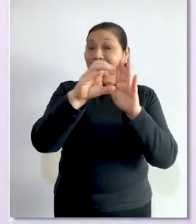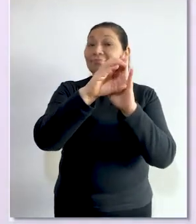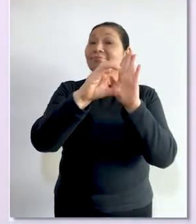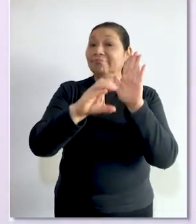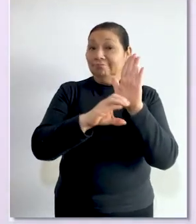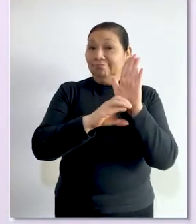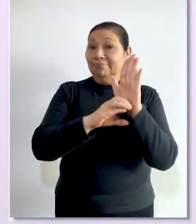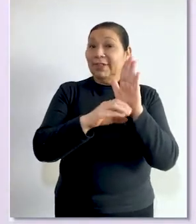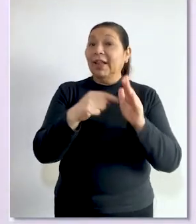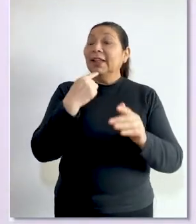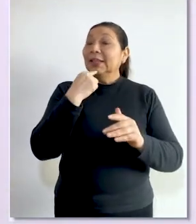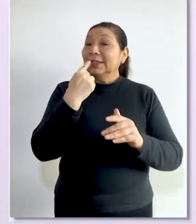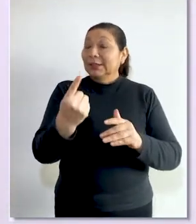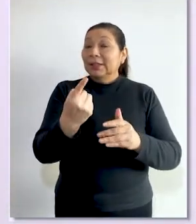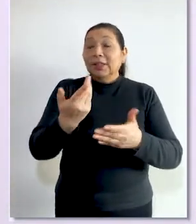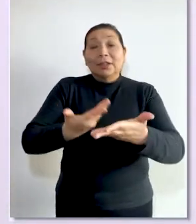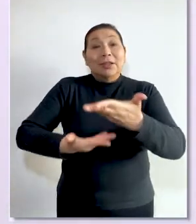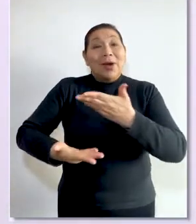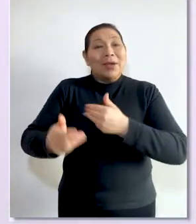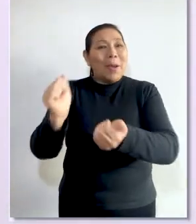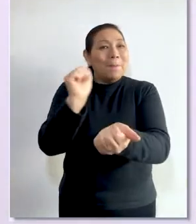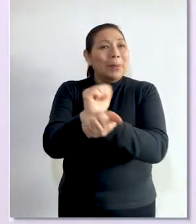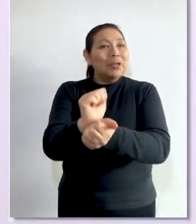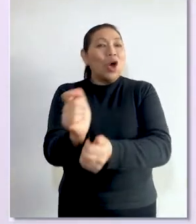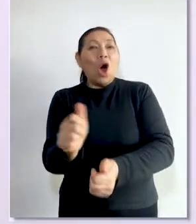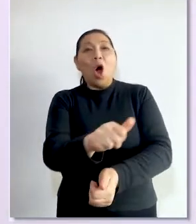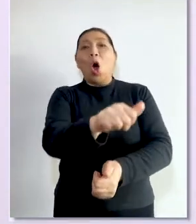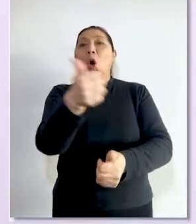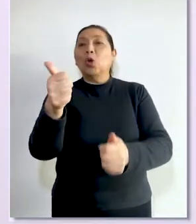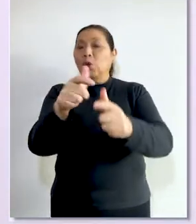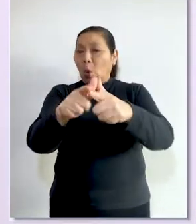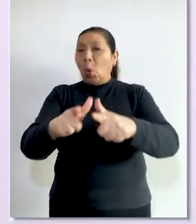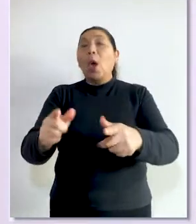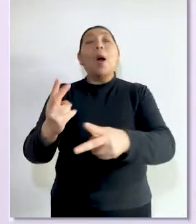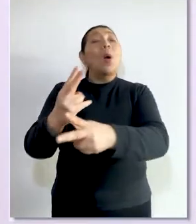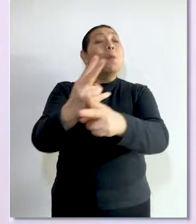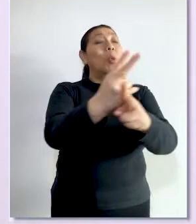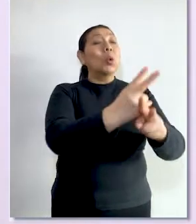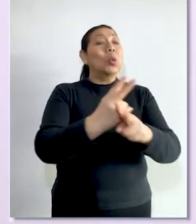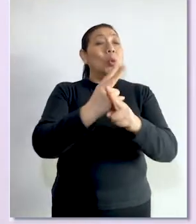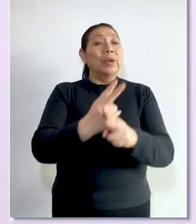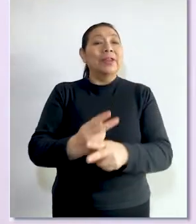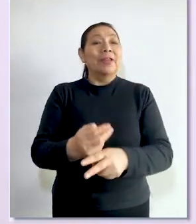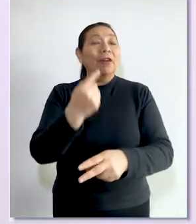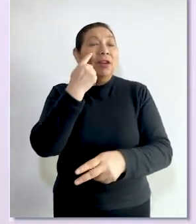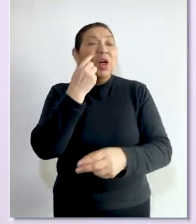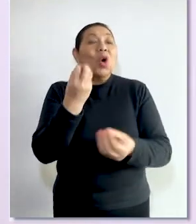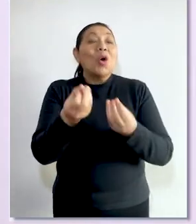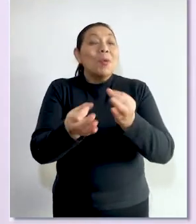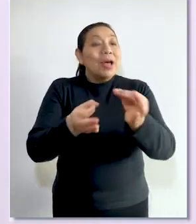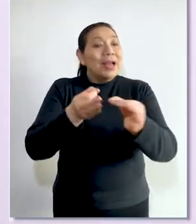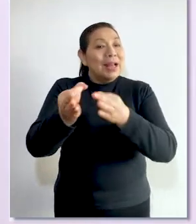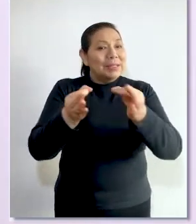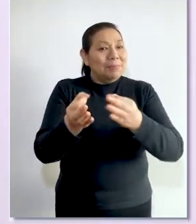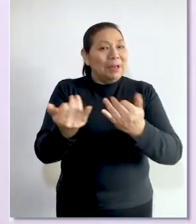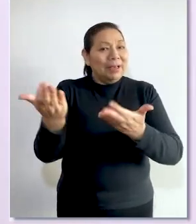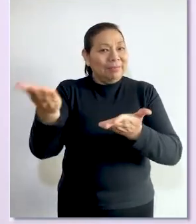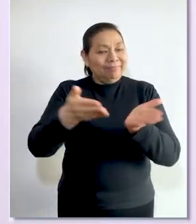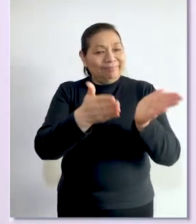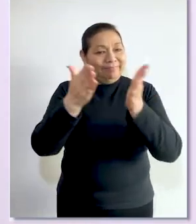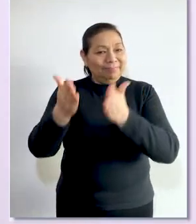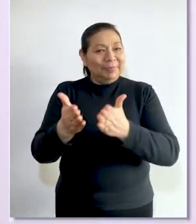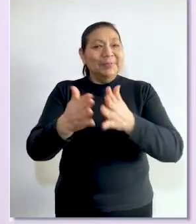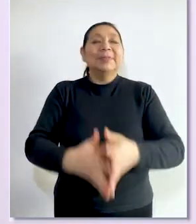el tribunal constitucional ratificó el traslado de un interno a otro penal por medidas de seguridad conozcamos los detalles